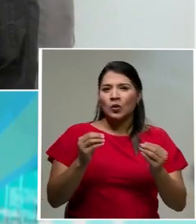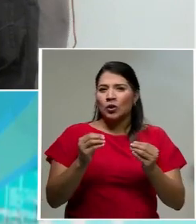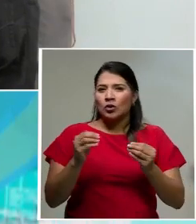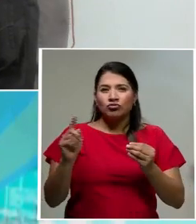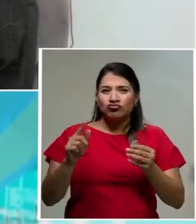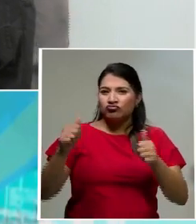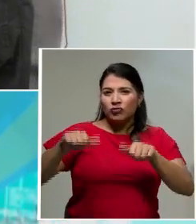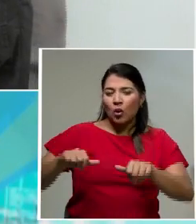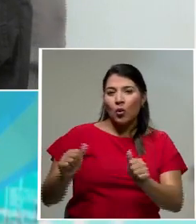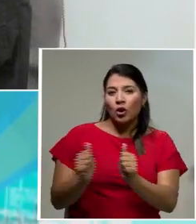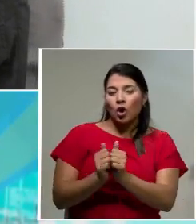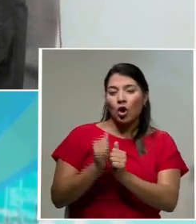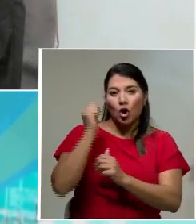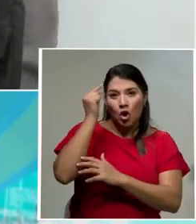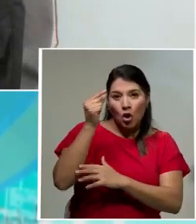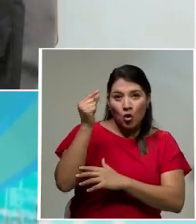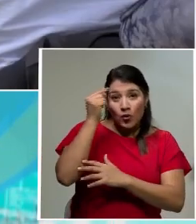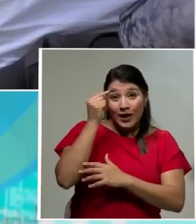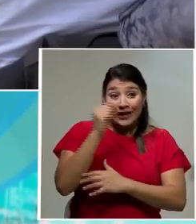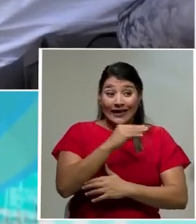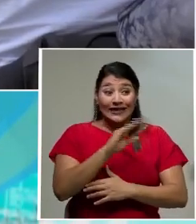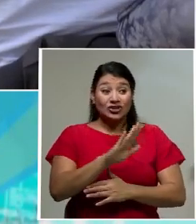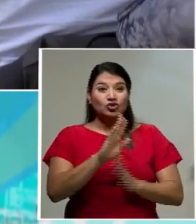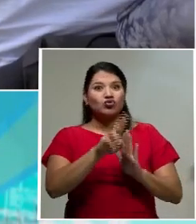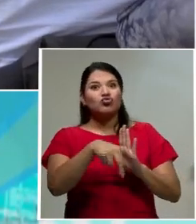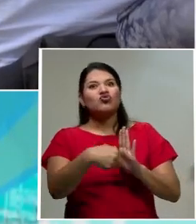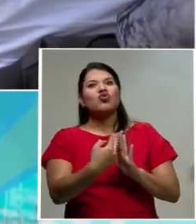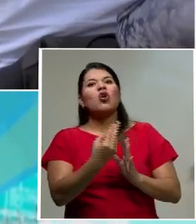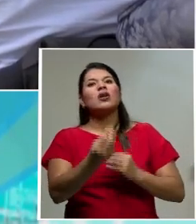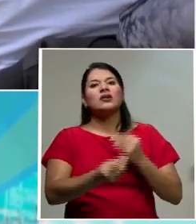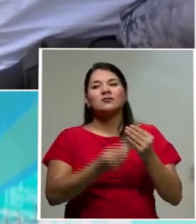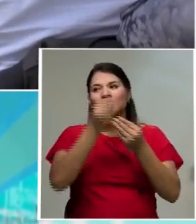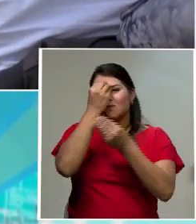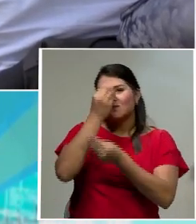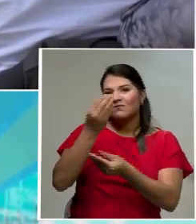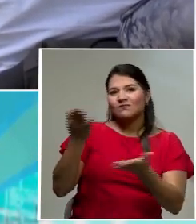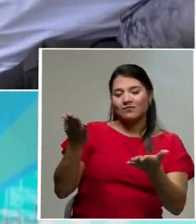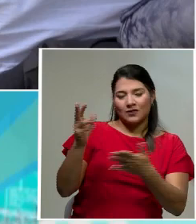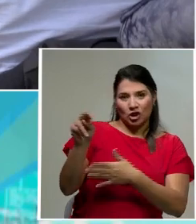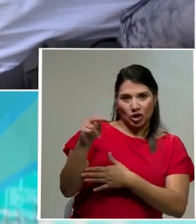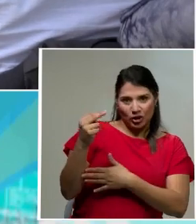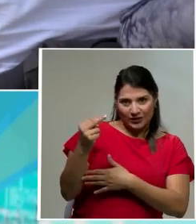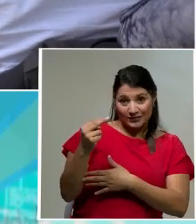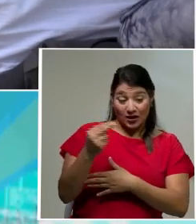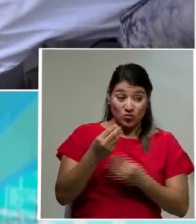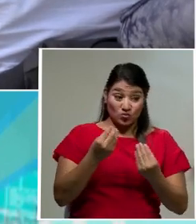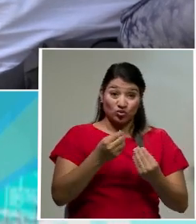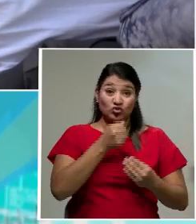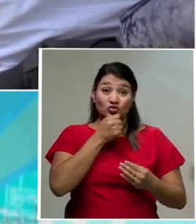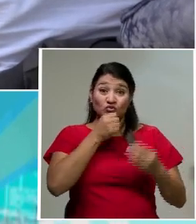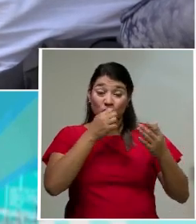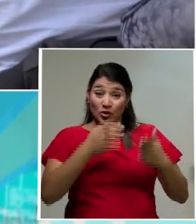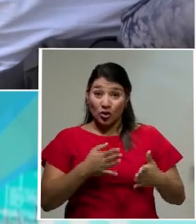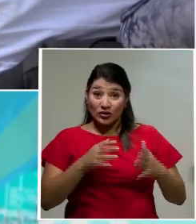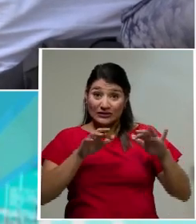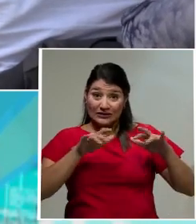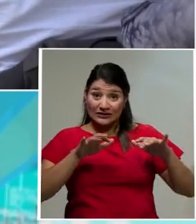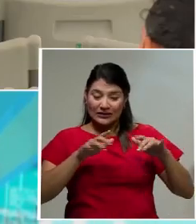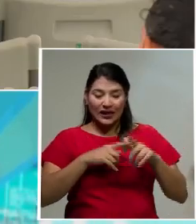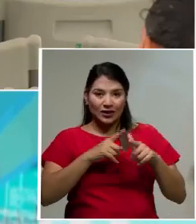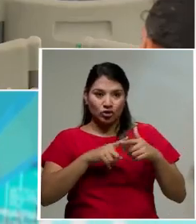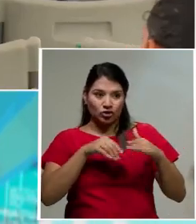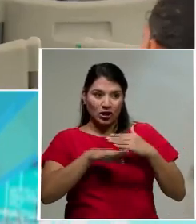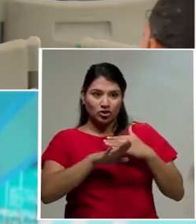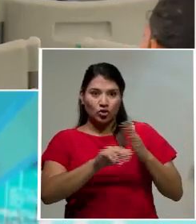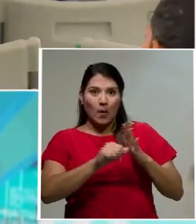poder comunicar la noticia como es, ¿verdad? Muchos de ellos son periodistas digitales y que obviamente en sus